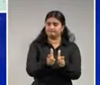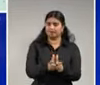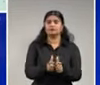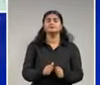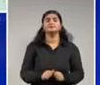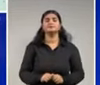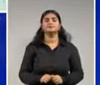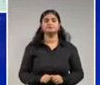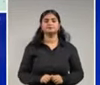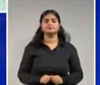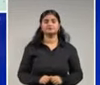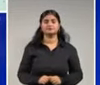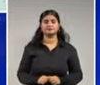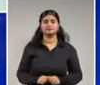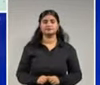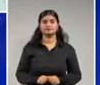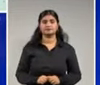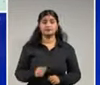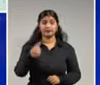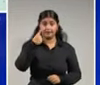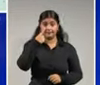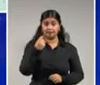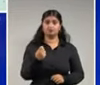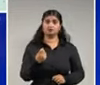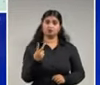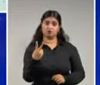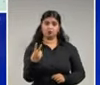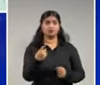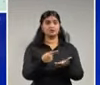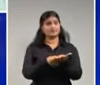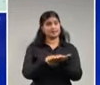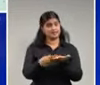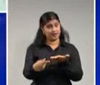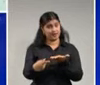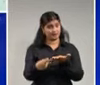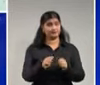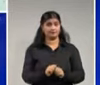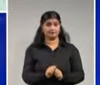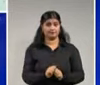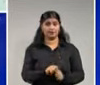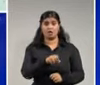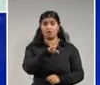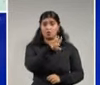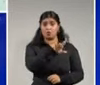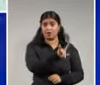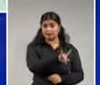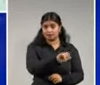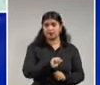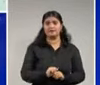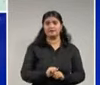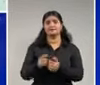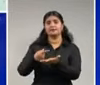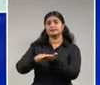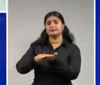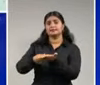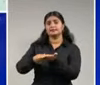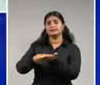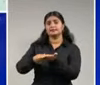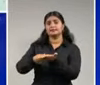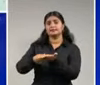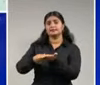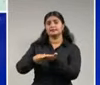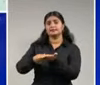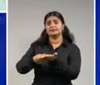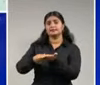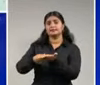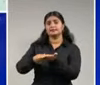puede ver ahí, ahí tenemos las 2 semanas, la 50 y la 49. En la semana 50